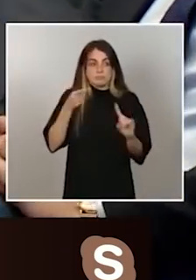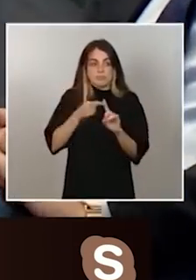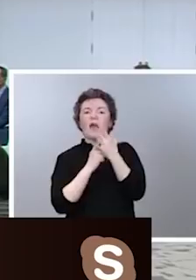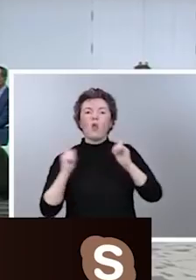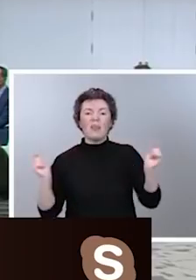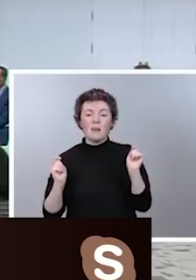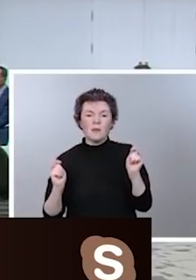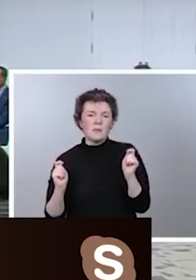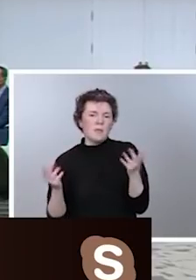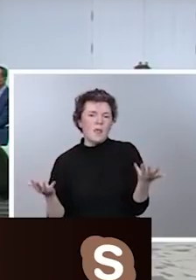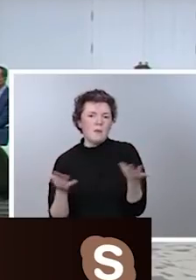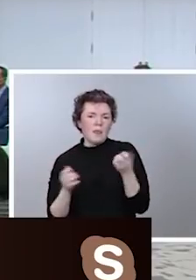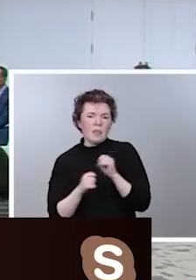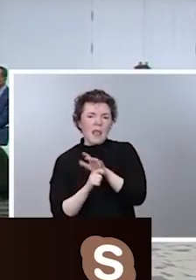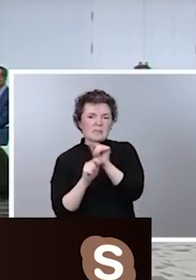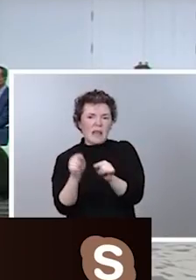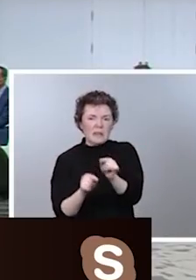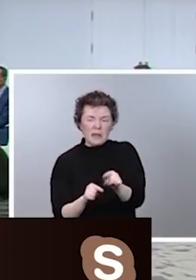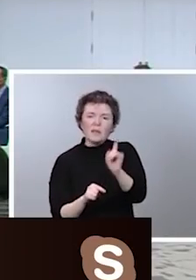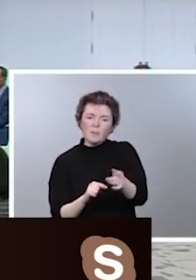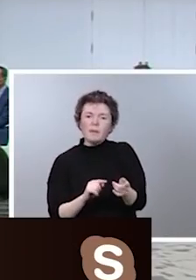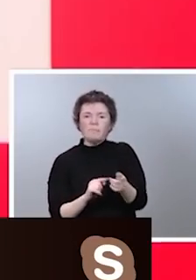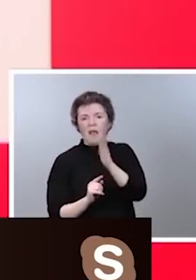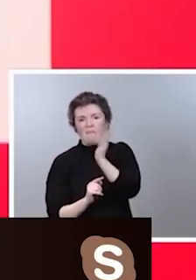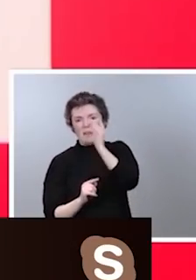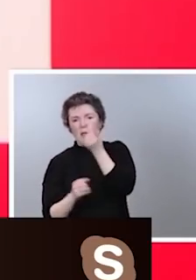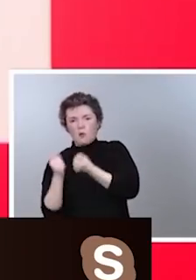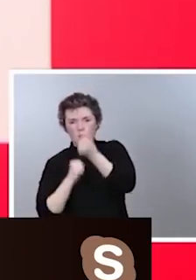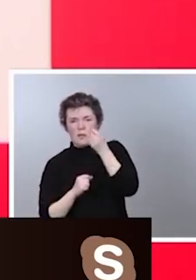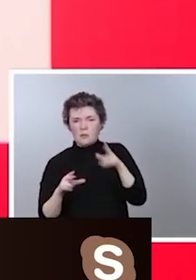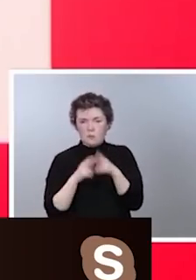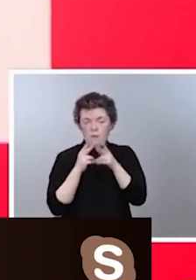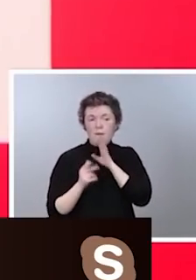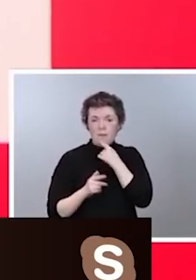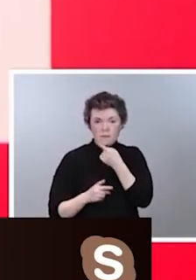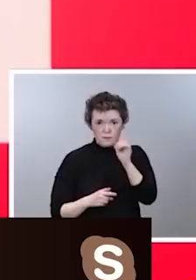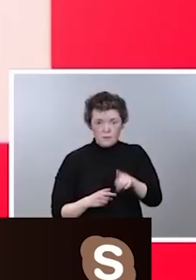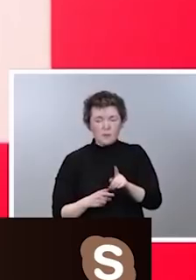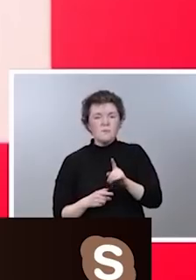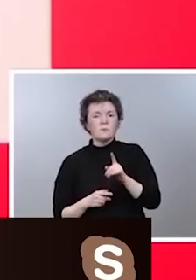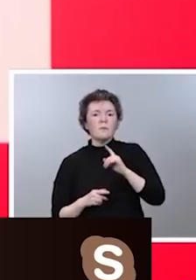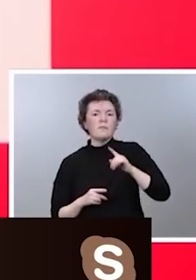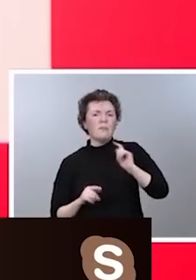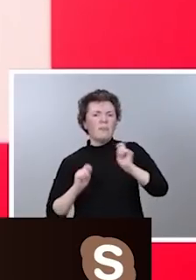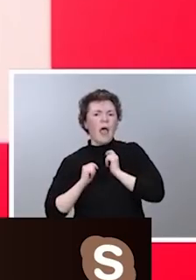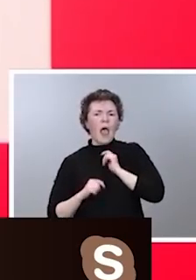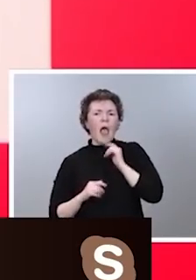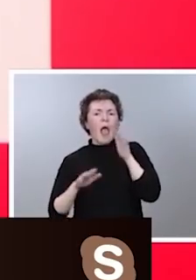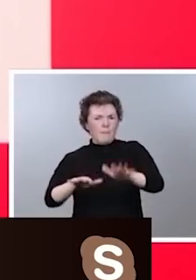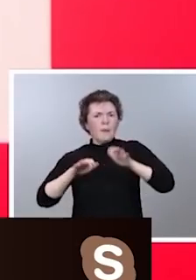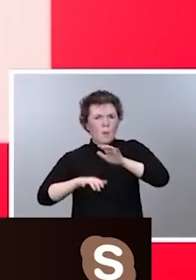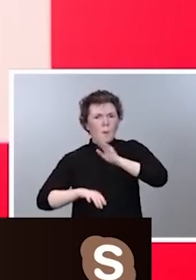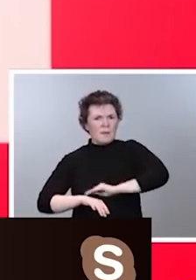media hora antes y mi impresión, Carlos, fue como los que llevaban al coso romano y que estábamos rodeados pues, para